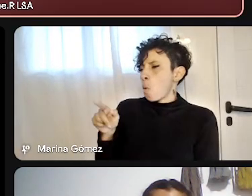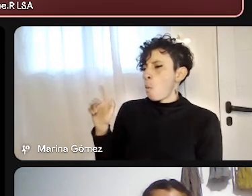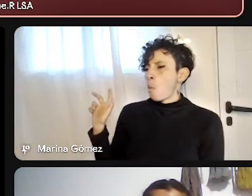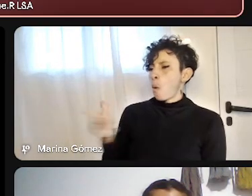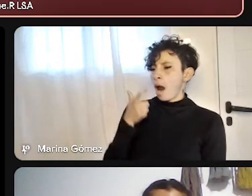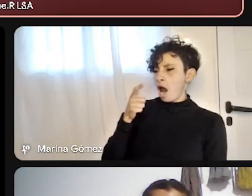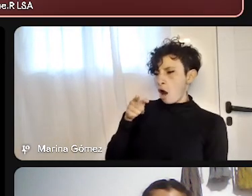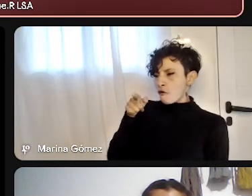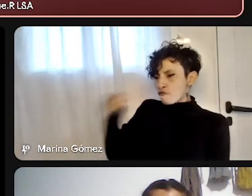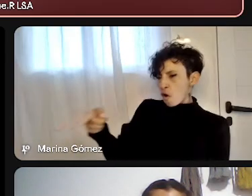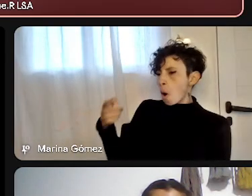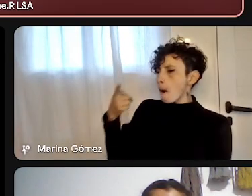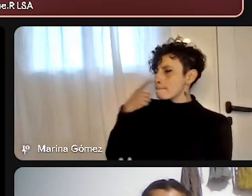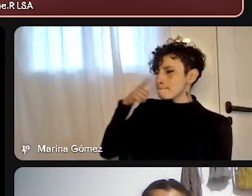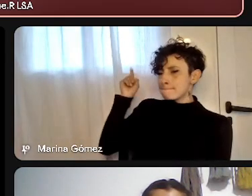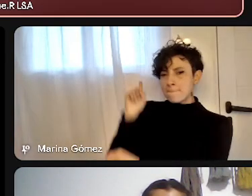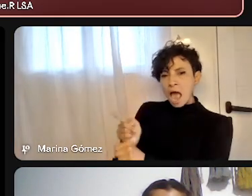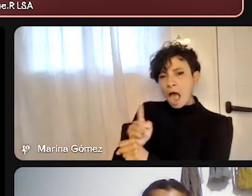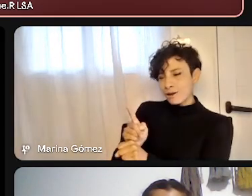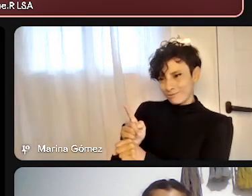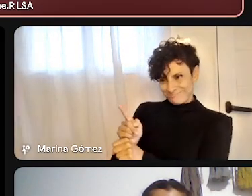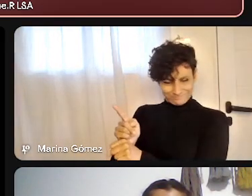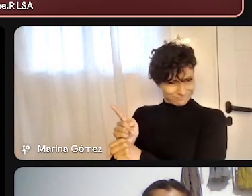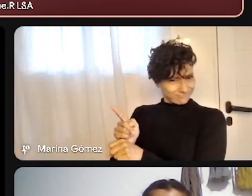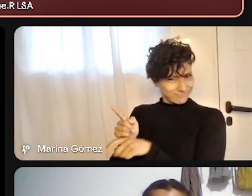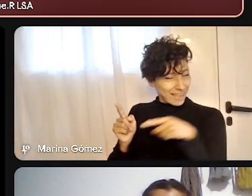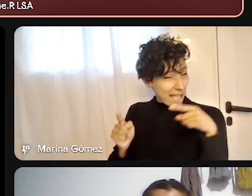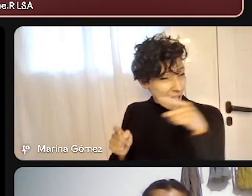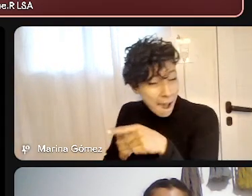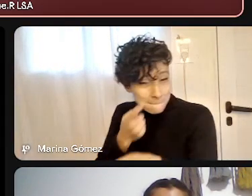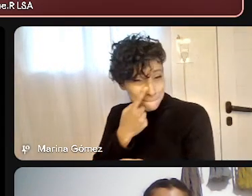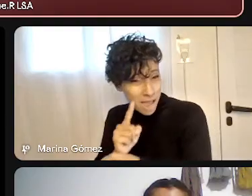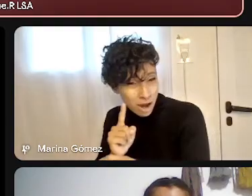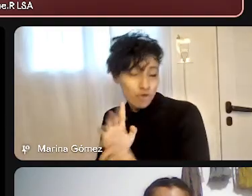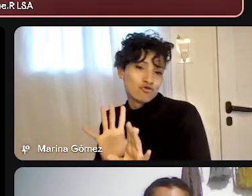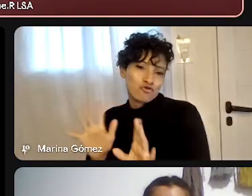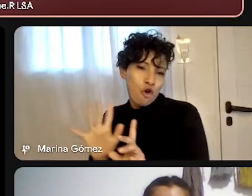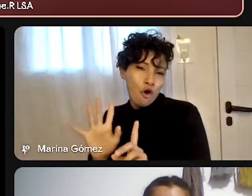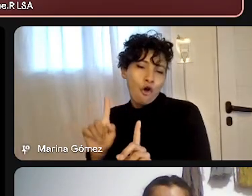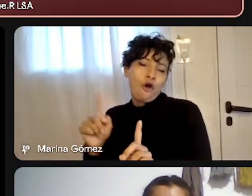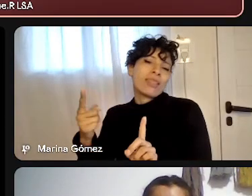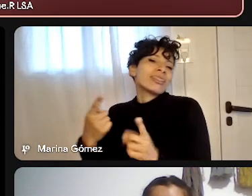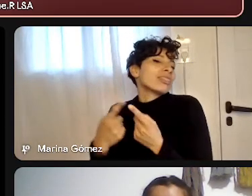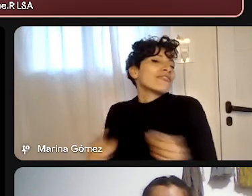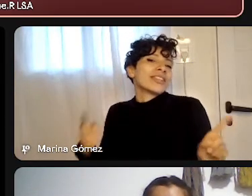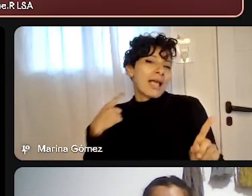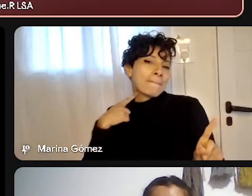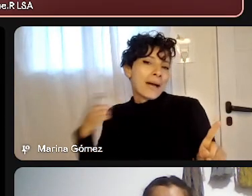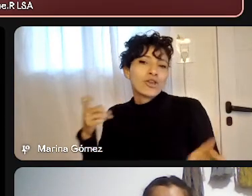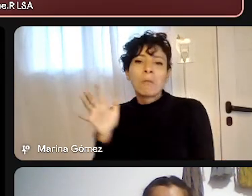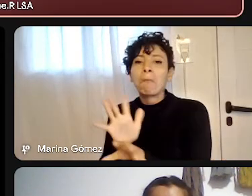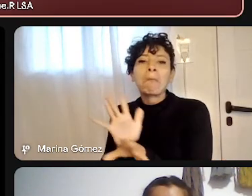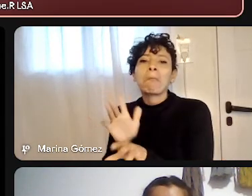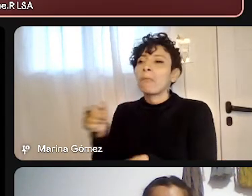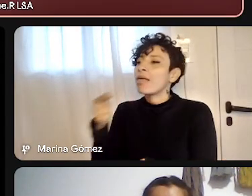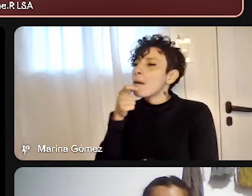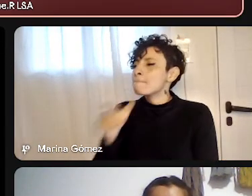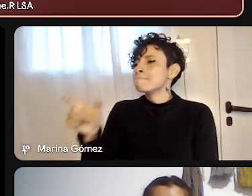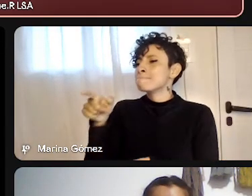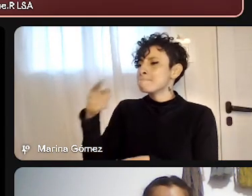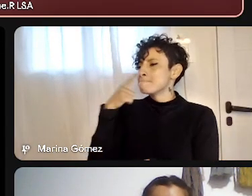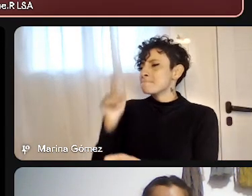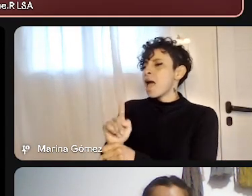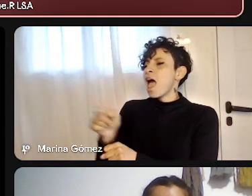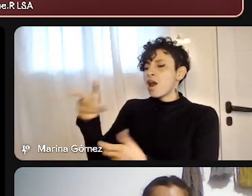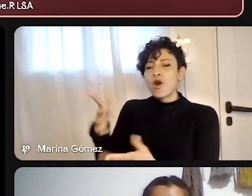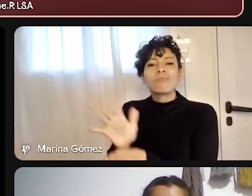un caniche? Que no. O le estás diciendo que es malísimo para jugar, entonces no me sirve esta seña de perro. Entonces eso es lo